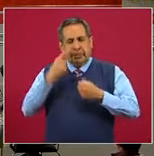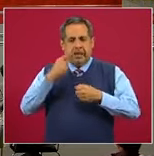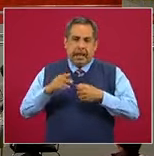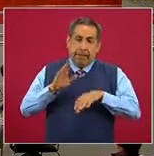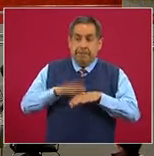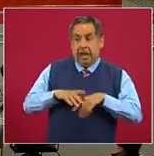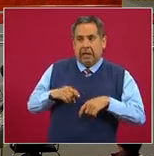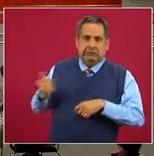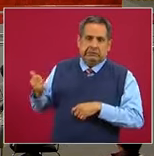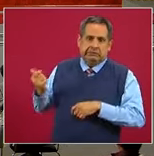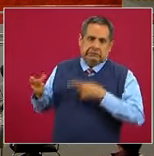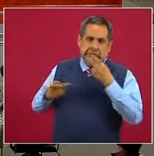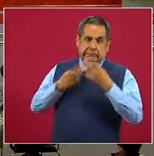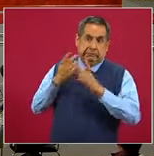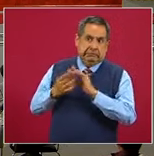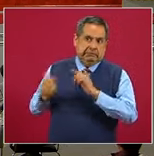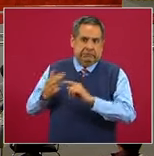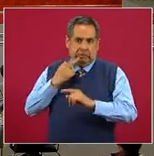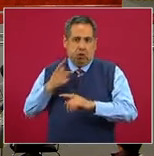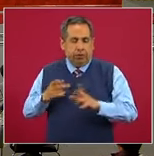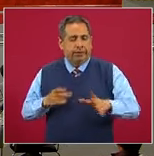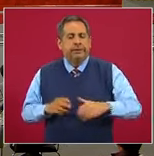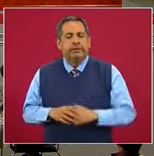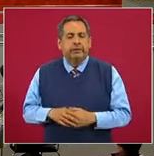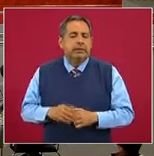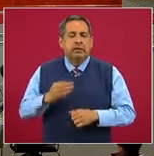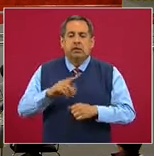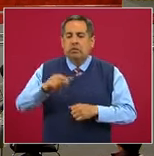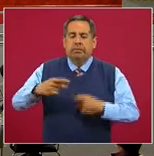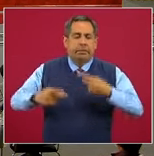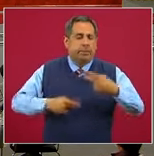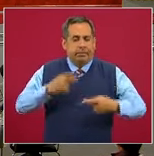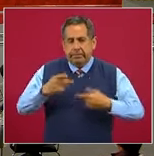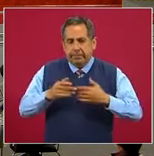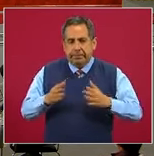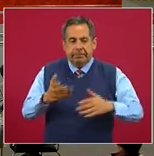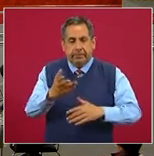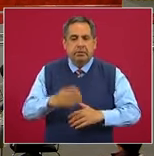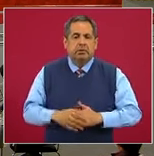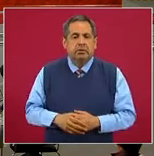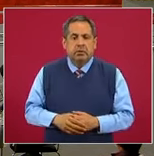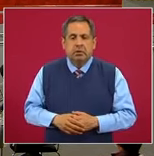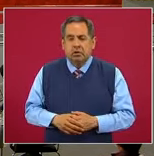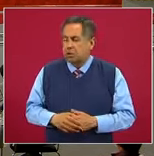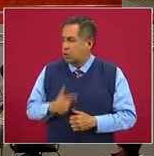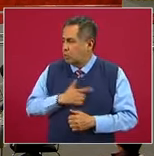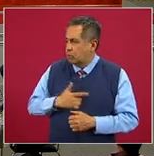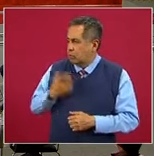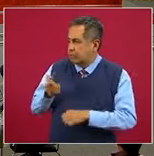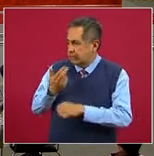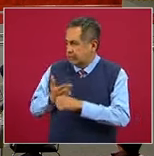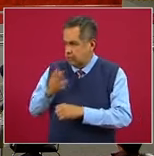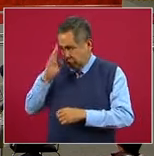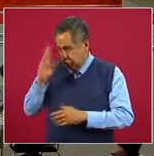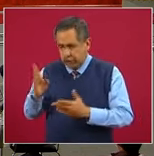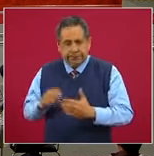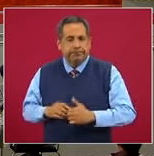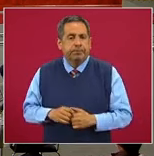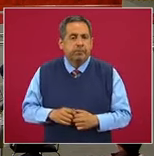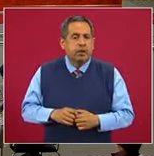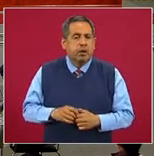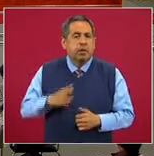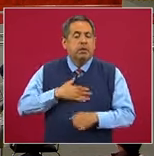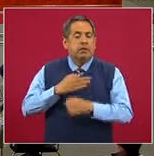espacio al doctor Ramírez y abrir a preguntas y respuestas. Con mucho gusto, señor secretario. Muy buenas tardes con todas